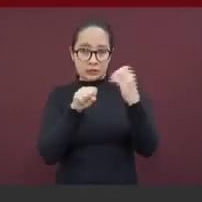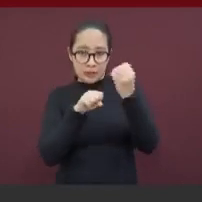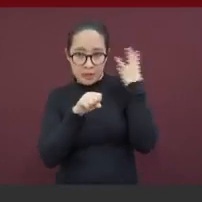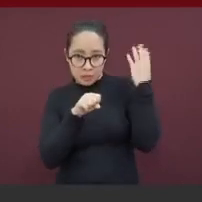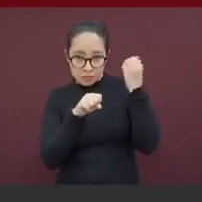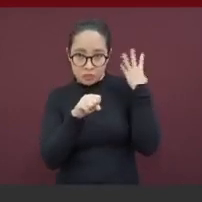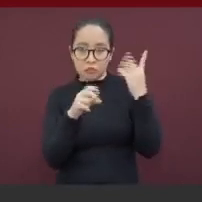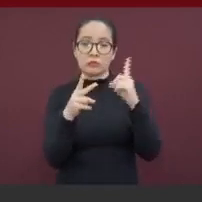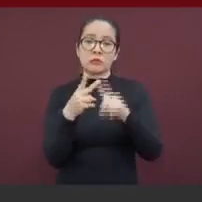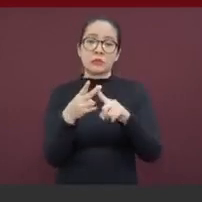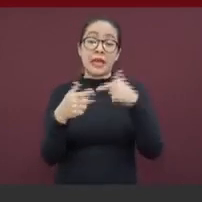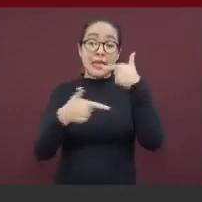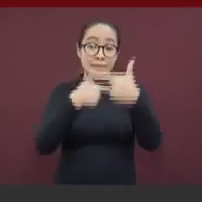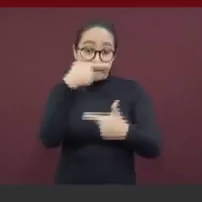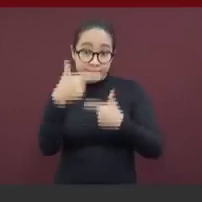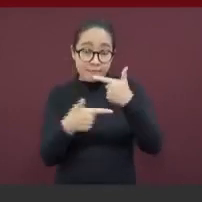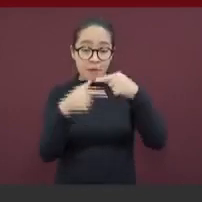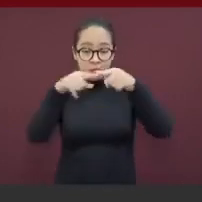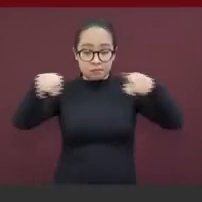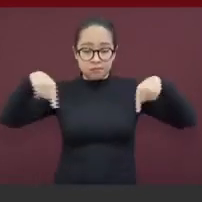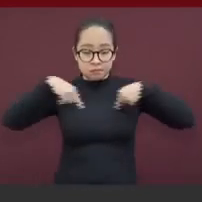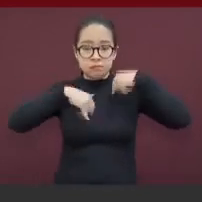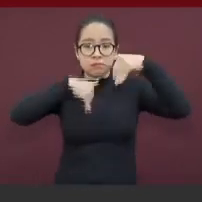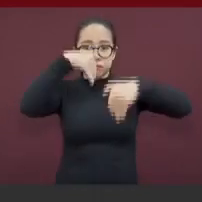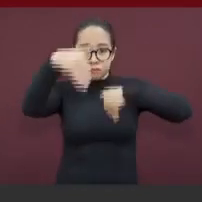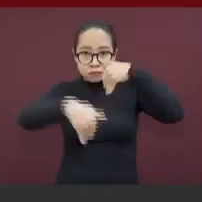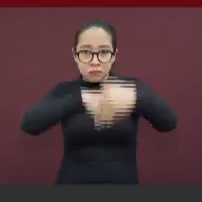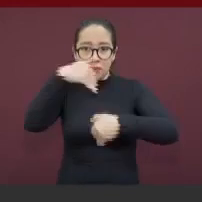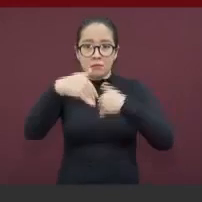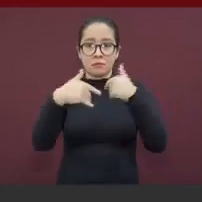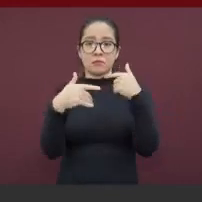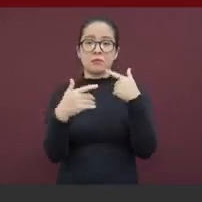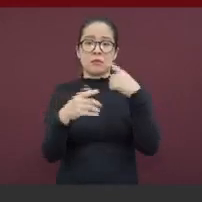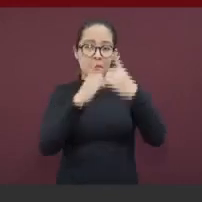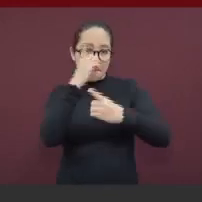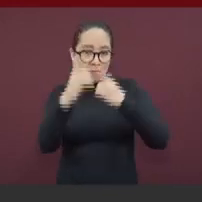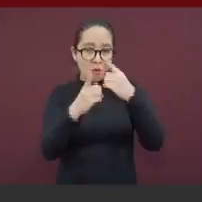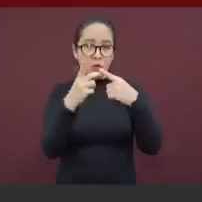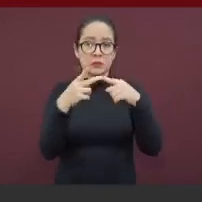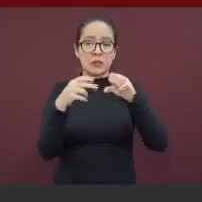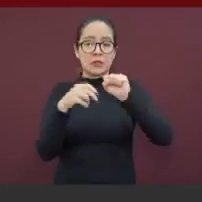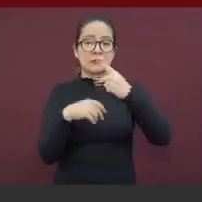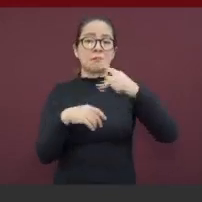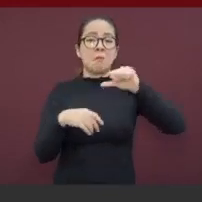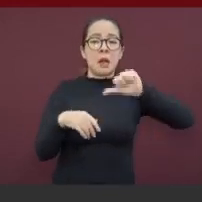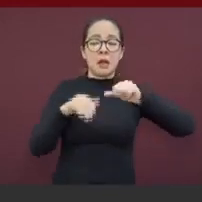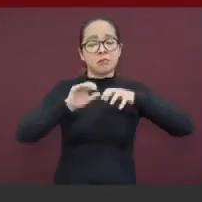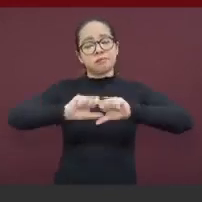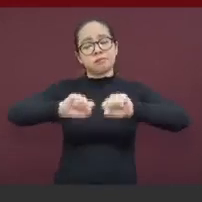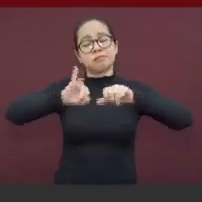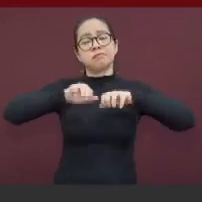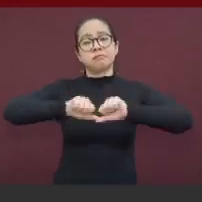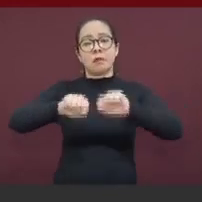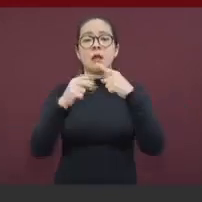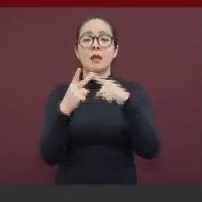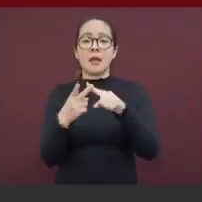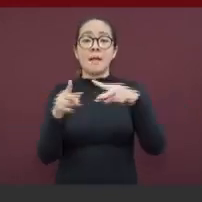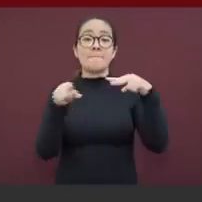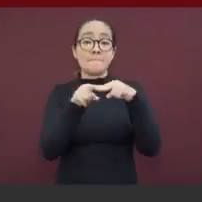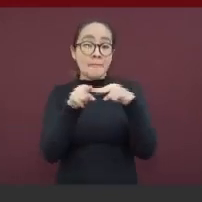gimnasios albercas centros deportivos a centros de masaje parques